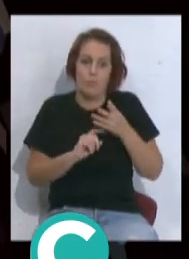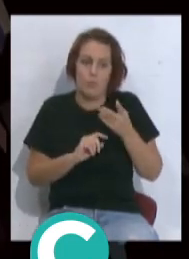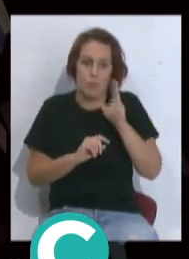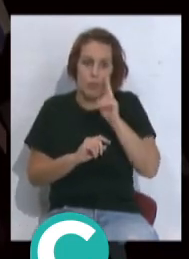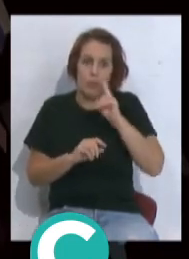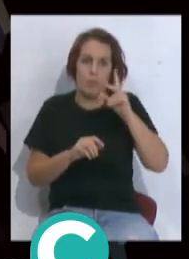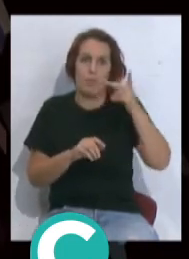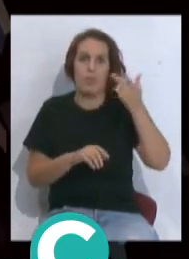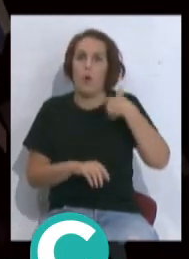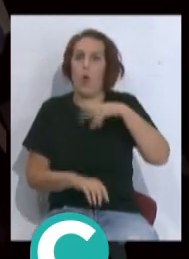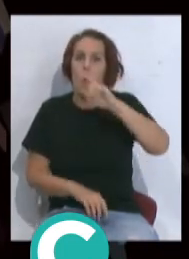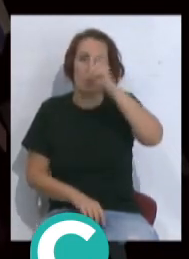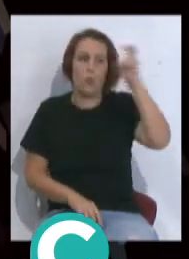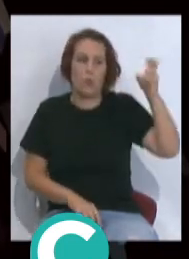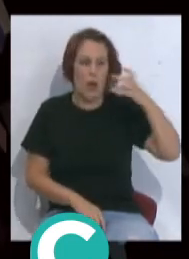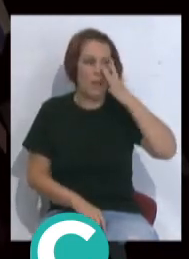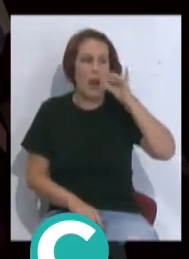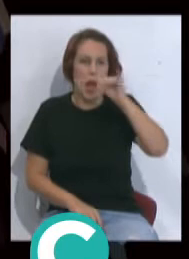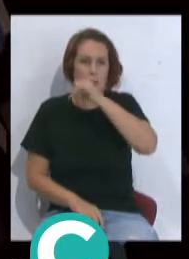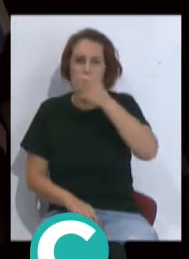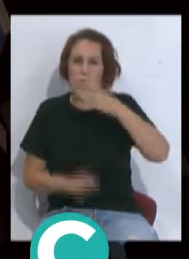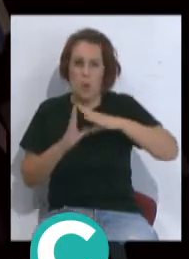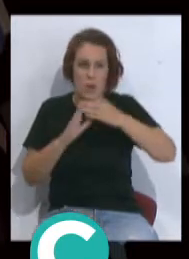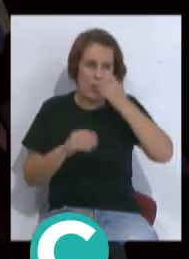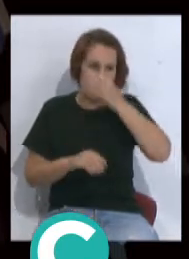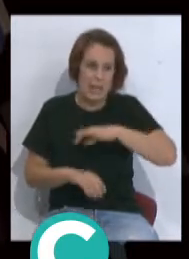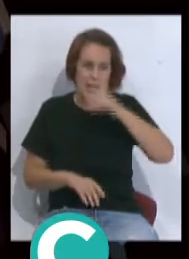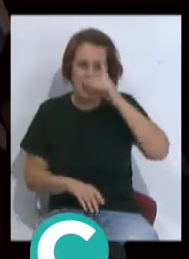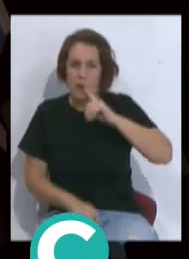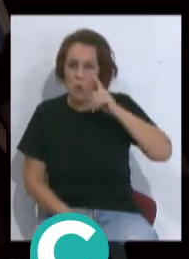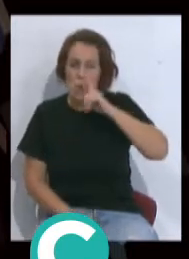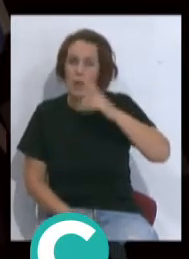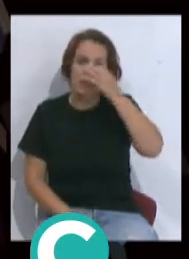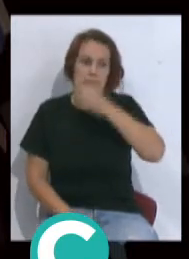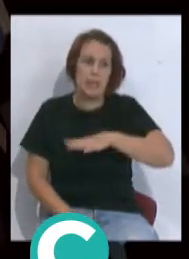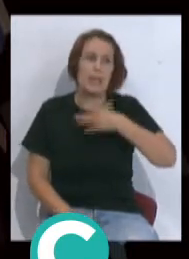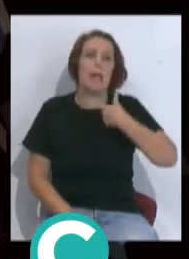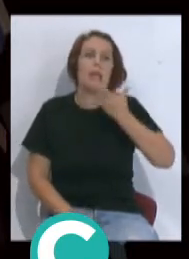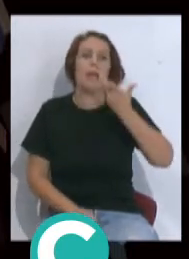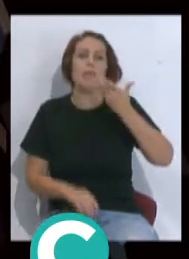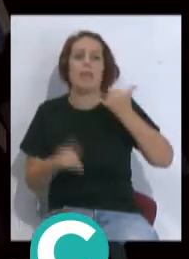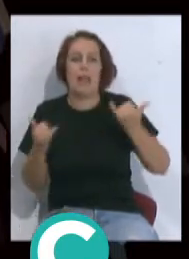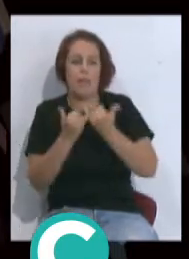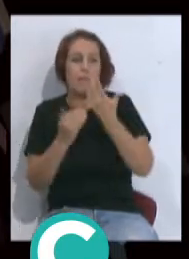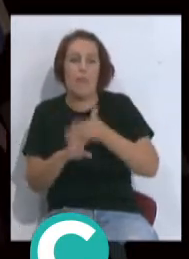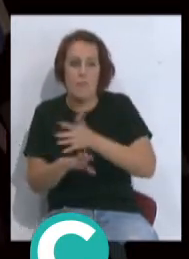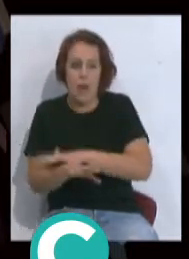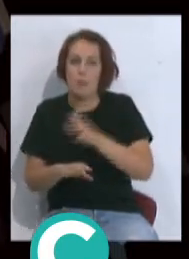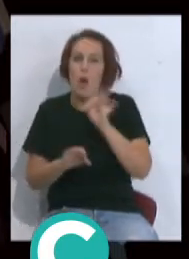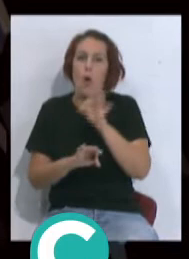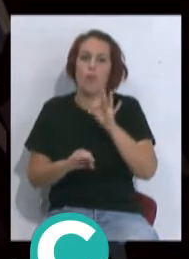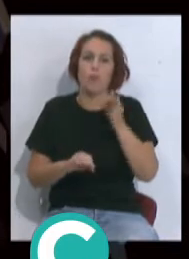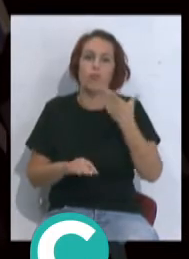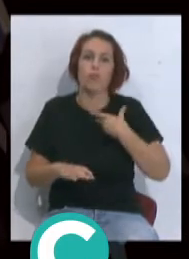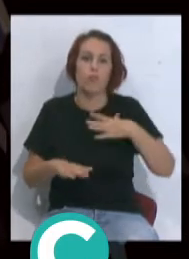en muchas localidades, en el puerto, en Chiclana, en San Lucas, San Fernando, en Sevilla, en Huelva, en Málaga, en Tenerife, en La Palma, en